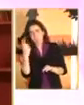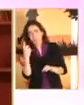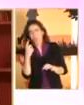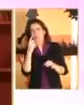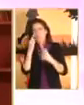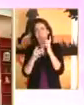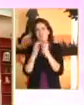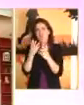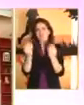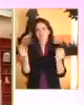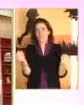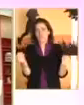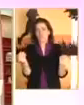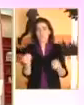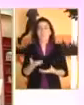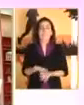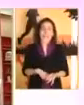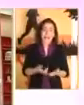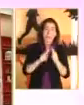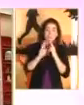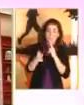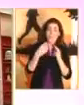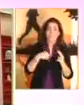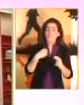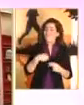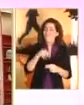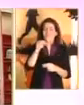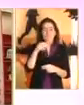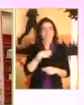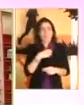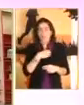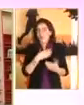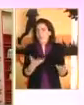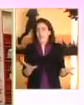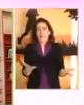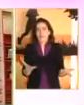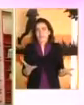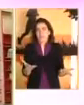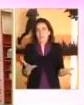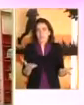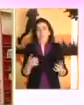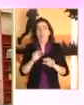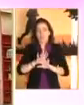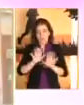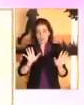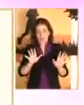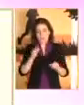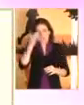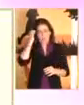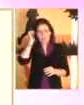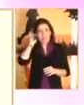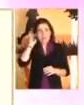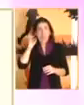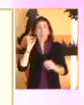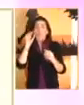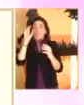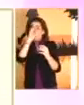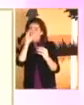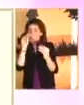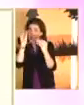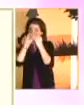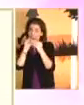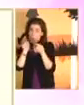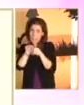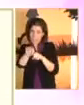que eso es lo que no puede ser, que tampoco yo he podido llegar ahí. Es decir, yo estoy de acuerdo contigo en que no se